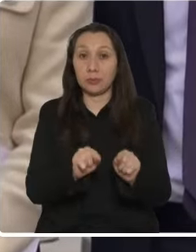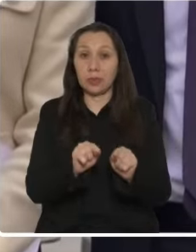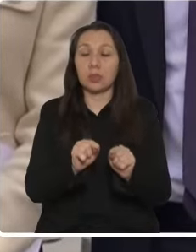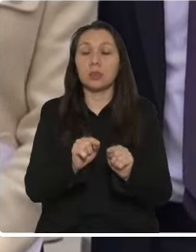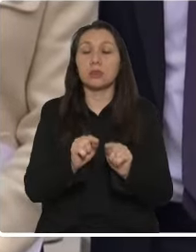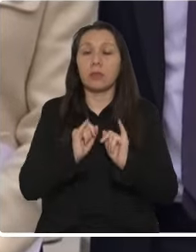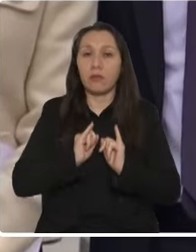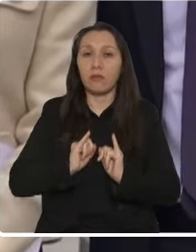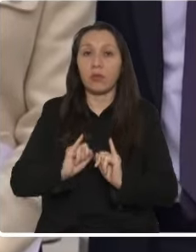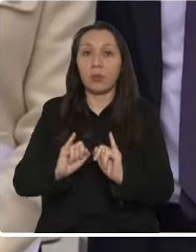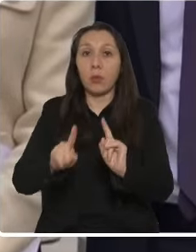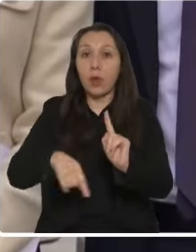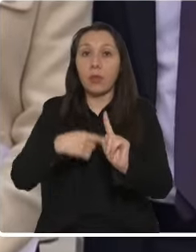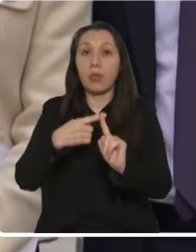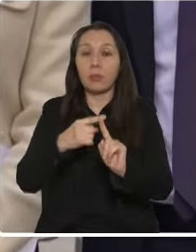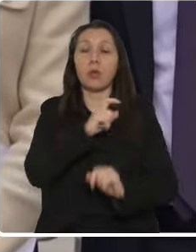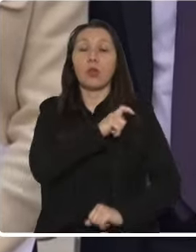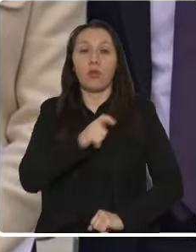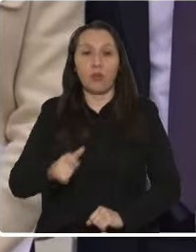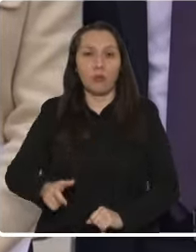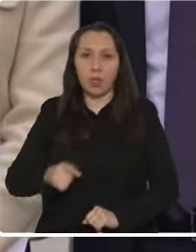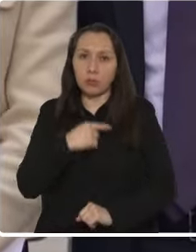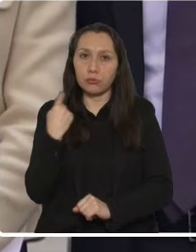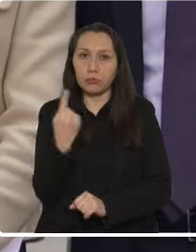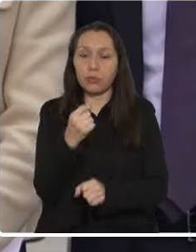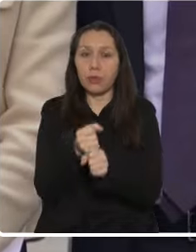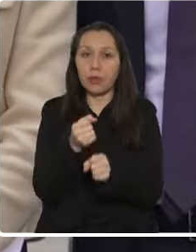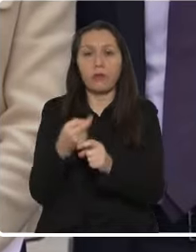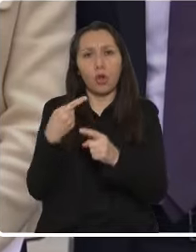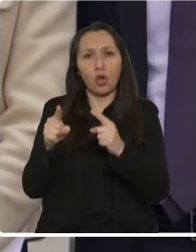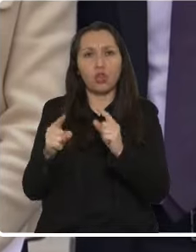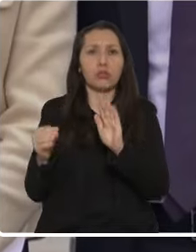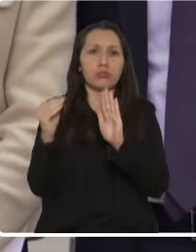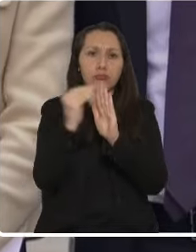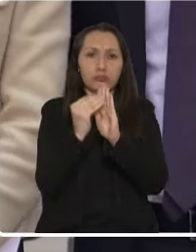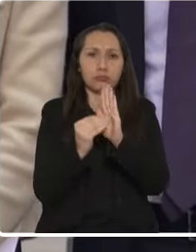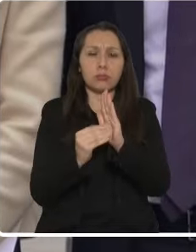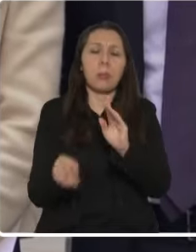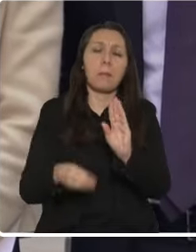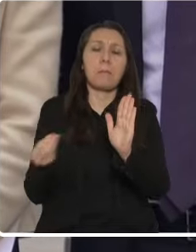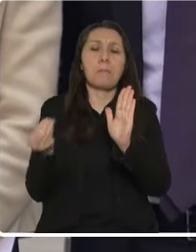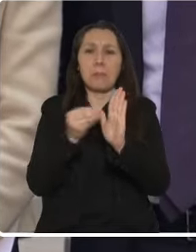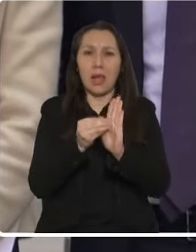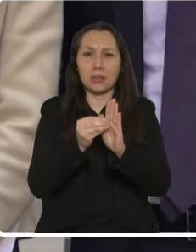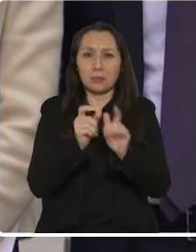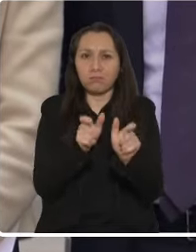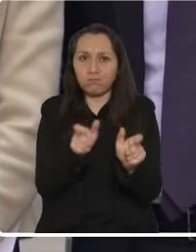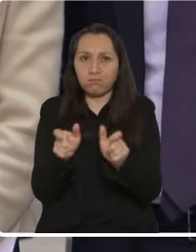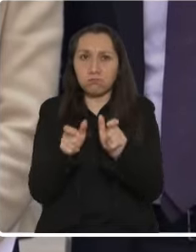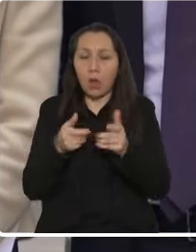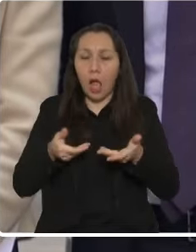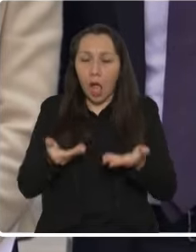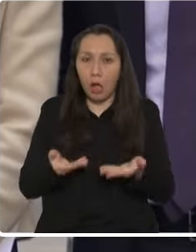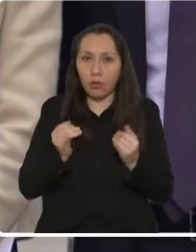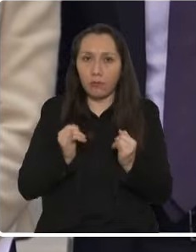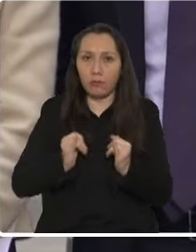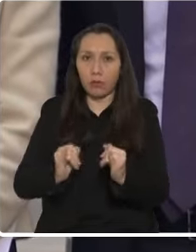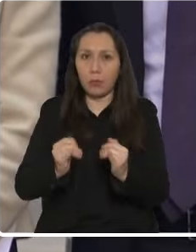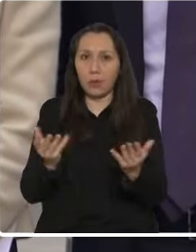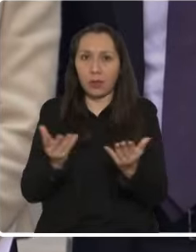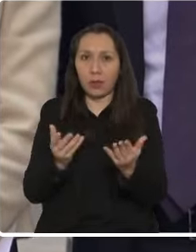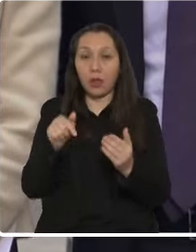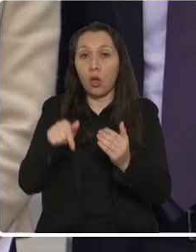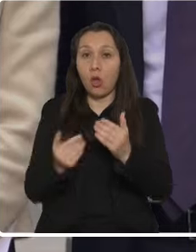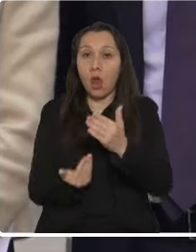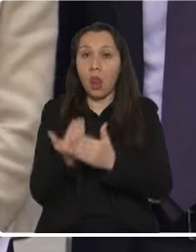se comunicó además que desde el gobierno estamos trabajando en otras medidas adicionales y vengo a dar cuenta de ellas.